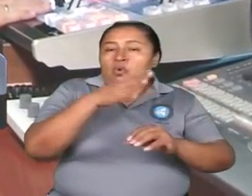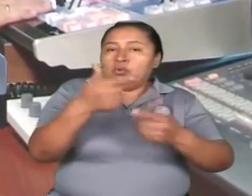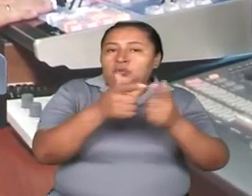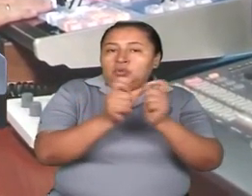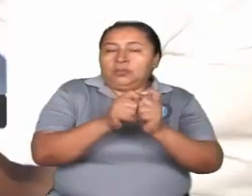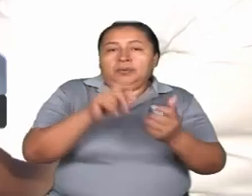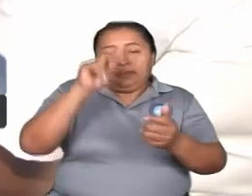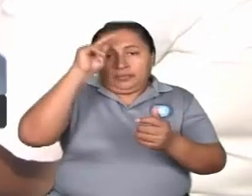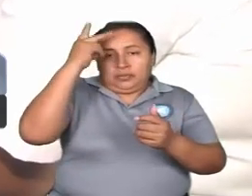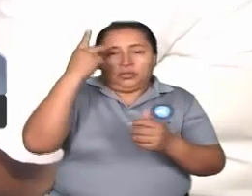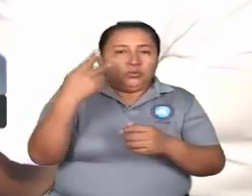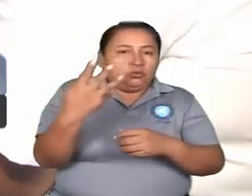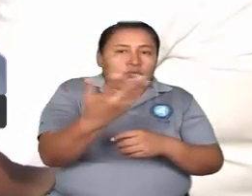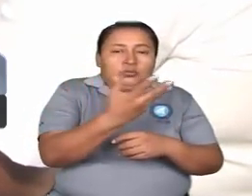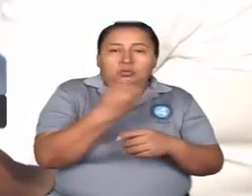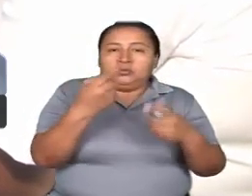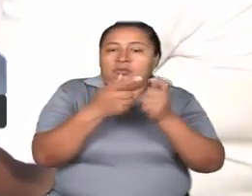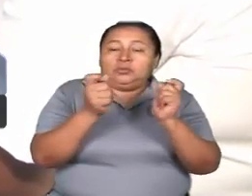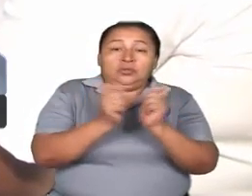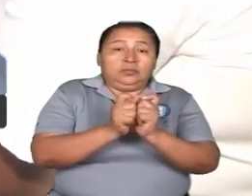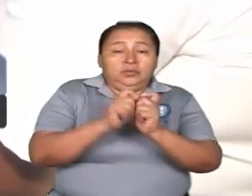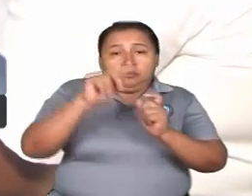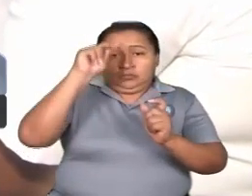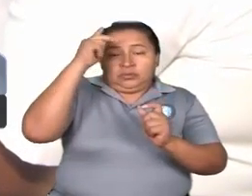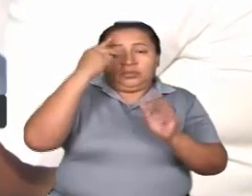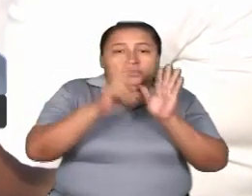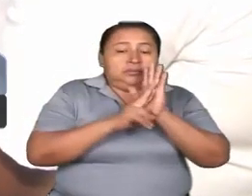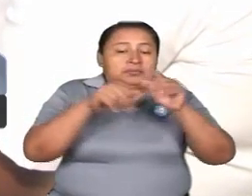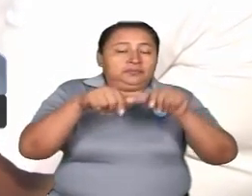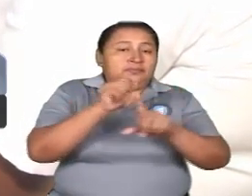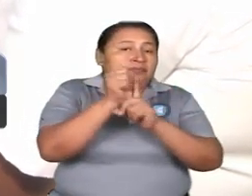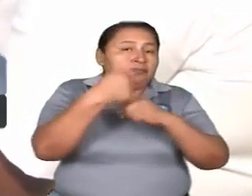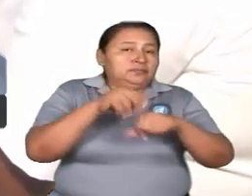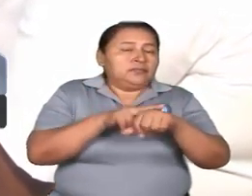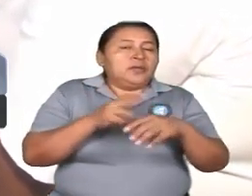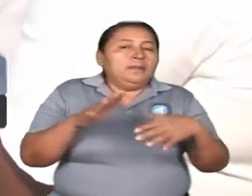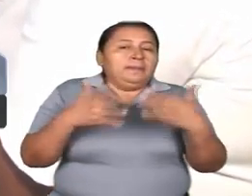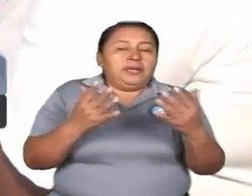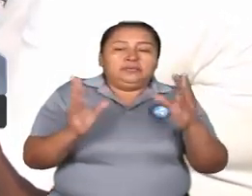políticas, con todas las fuerzas políticas representadas en la Asamblea Nacional, para